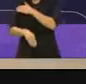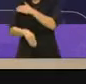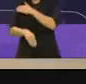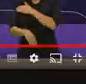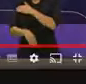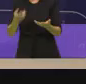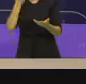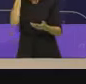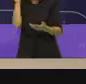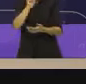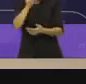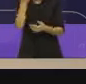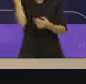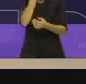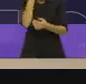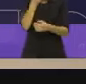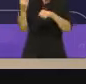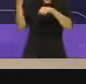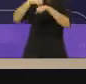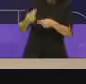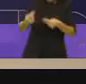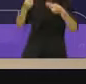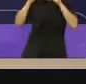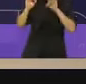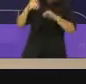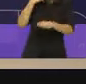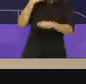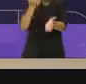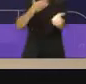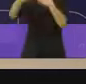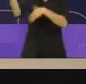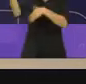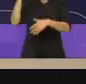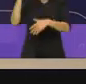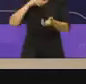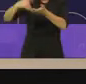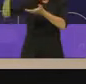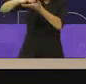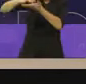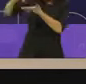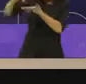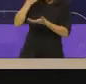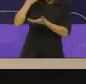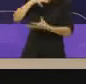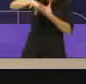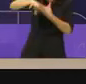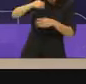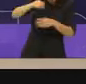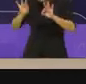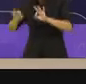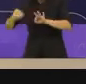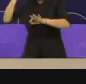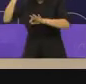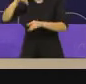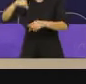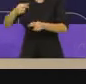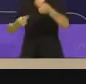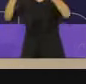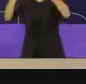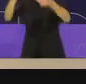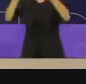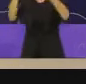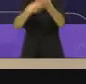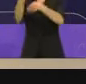una plataforma digital de información económica que te dé todos los datos que necesitas para aumentar la probabilidad de éxito.